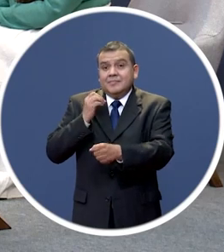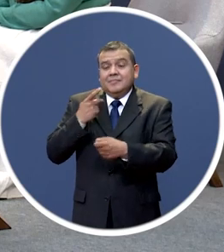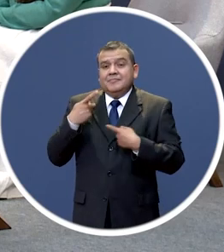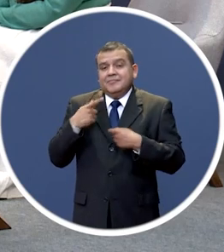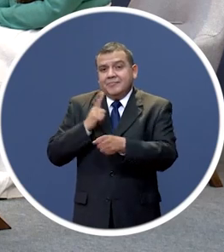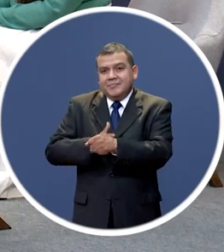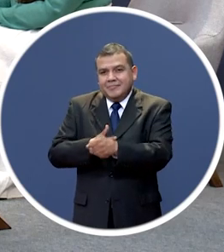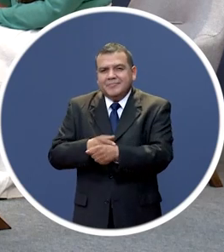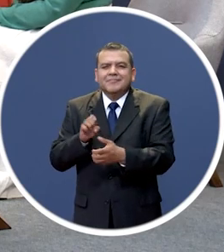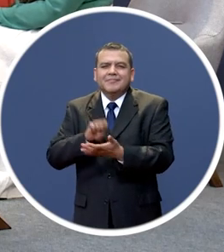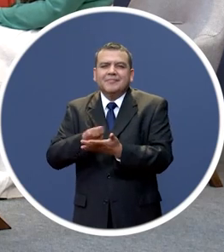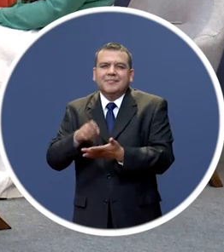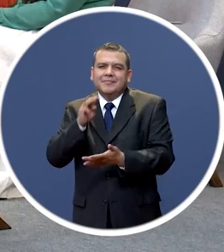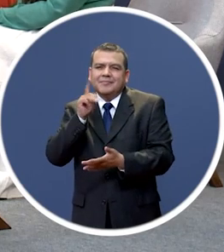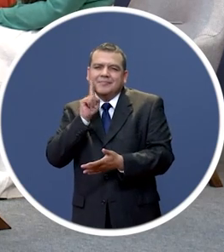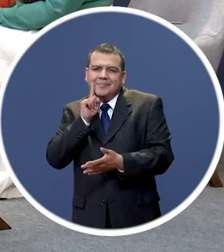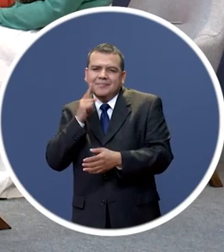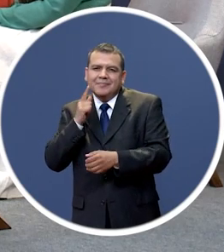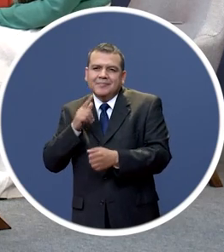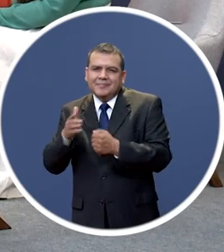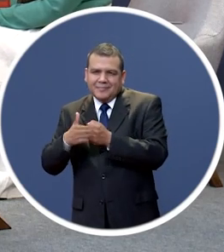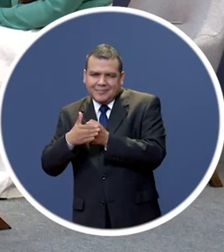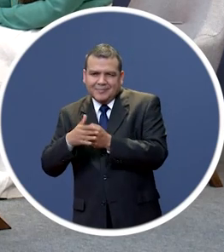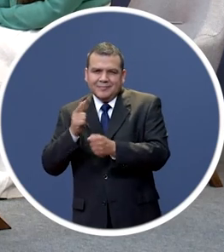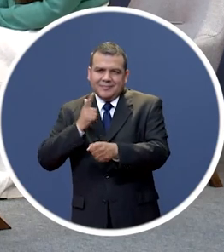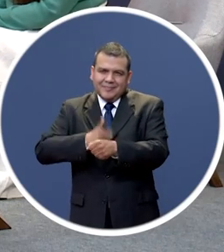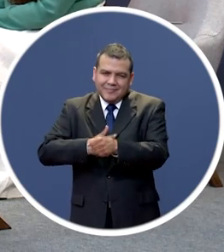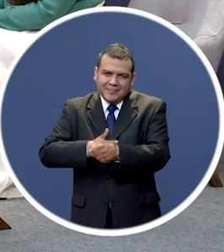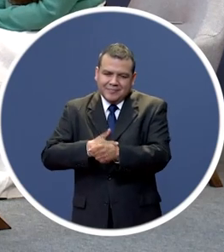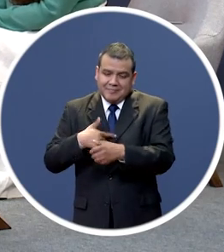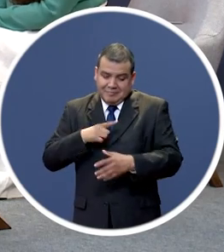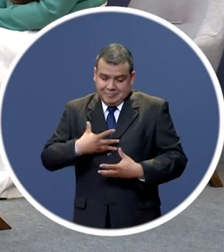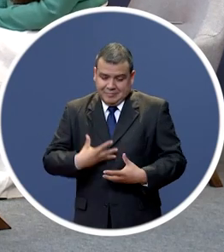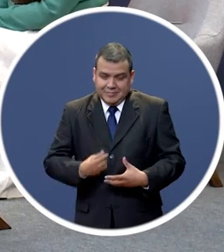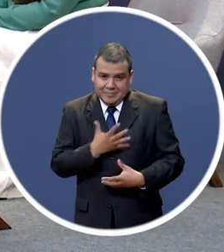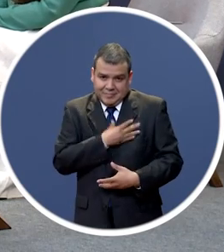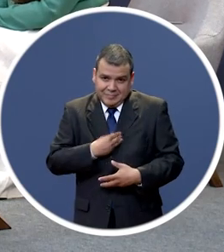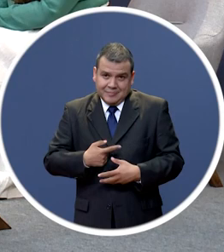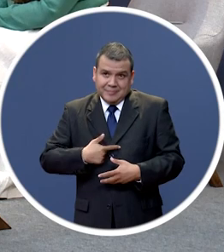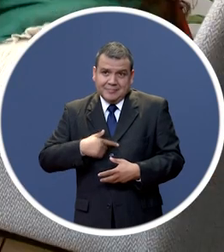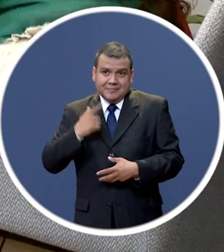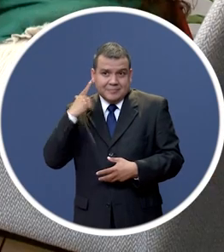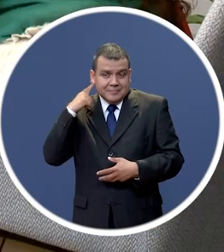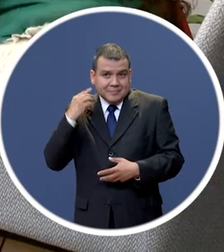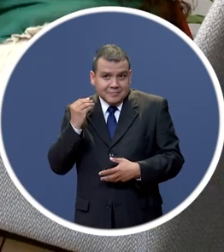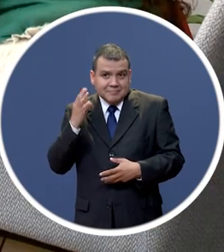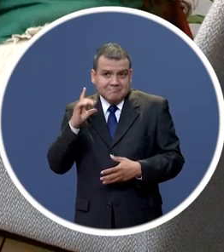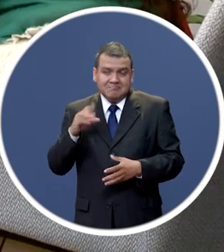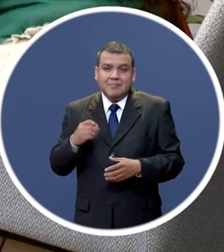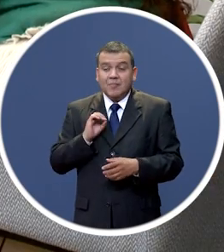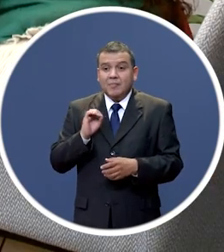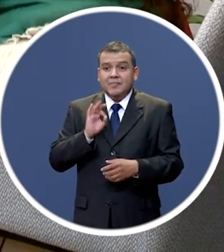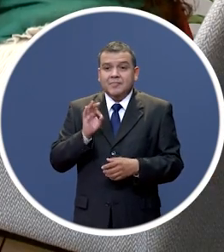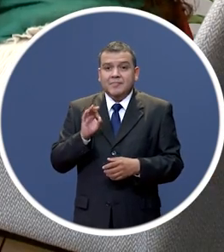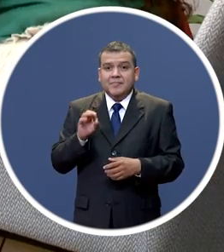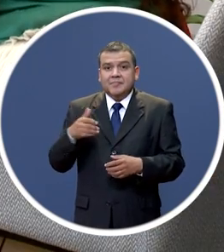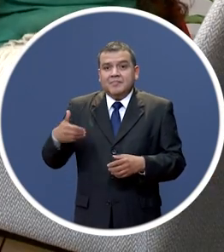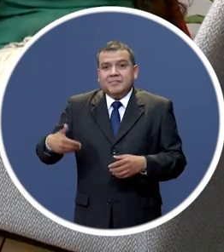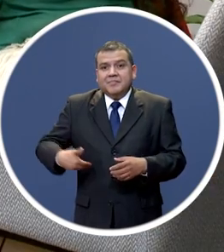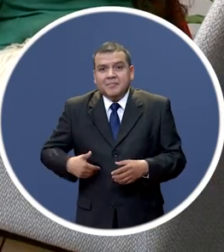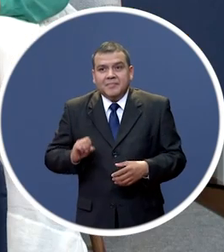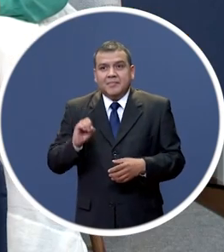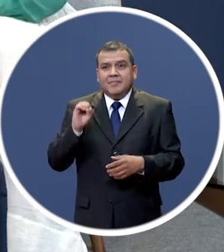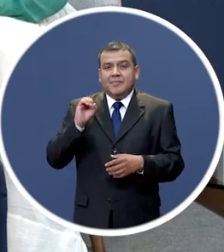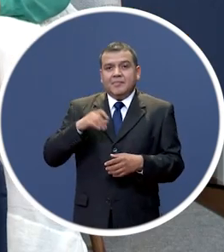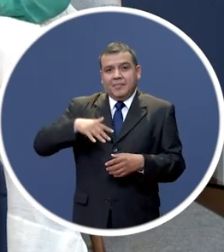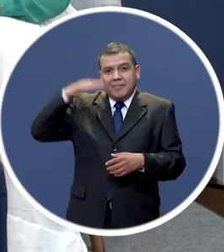de enfermedad de una madre gestando hasta un accidente ya siendo adulto, hay un adulto o la misma edad. Con el paso del tiempo se va perdiendo algo de lo mismo.